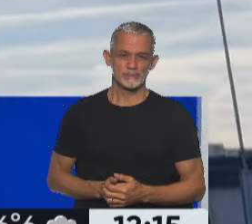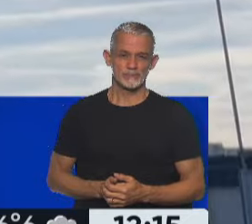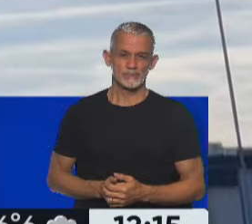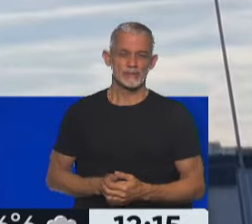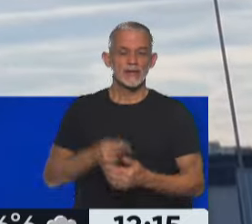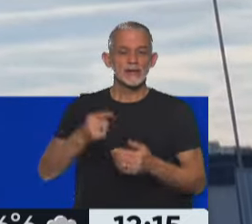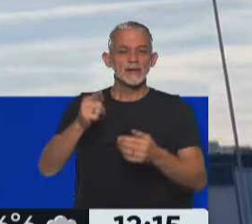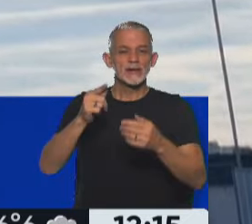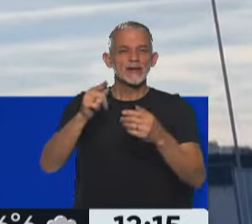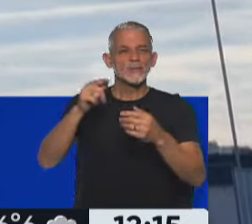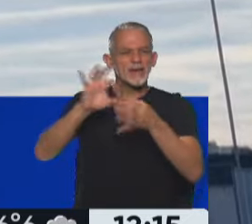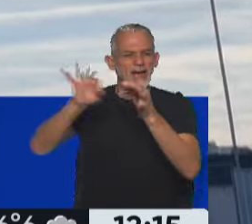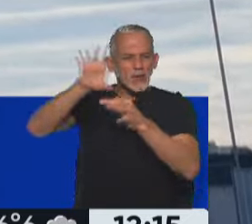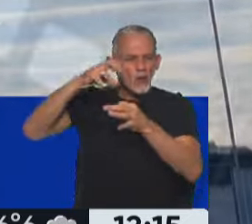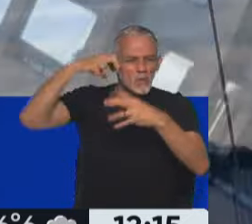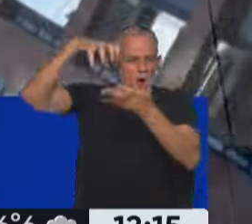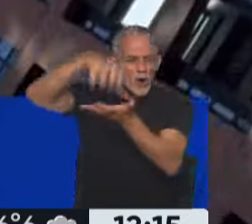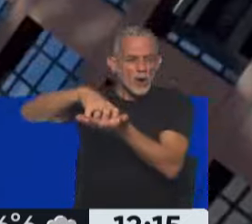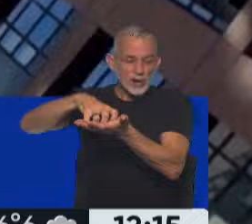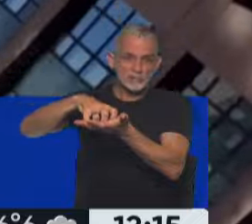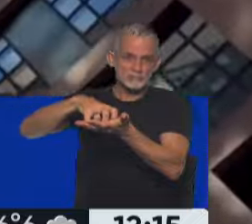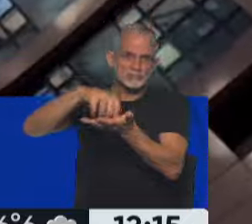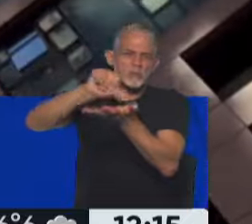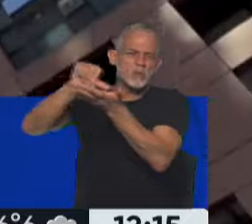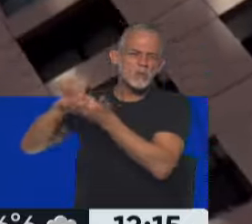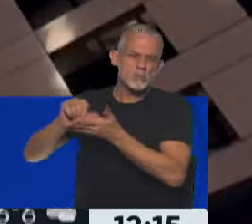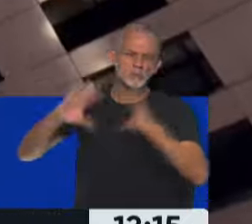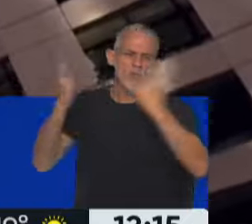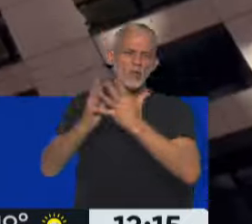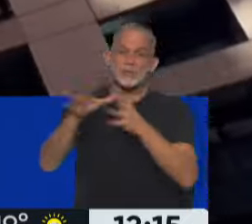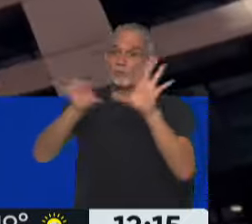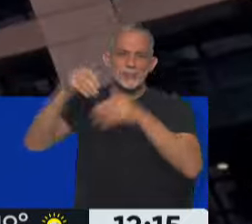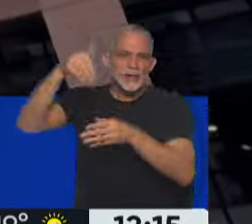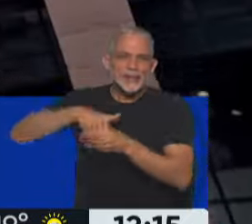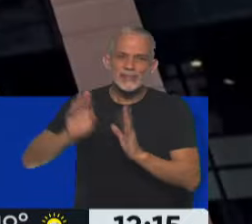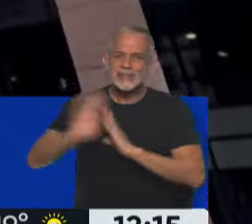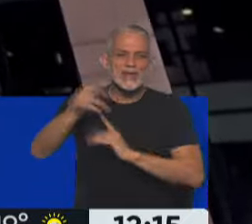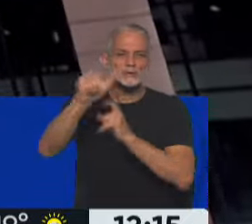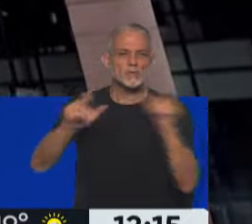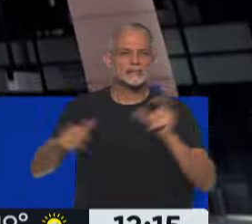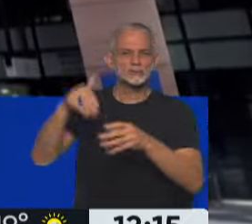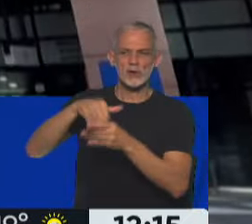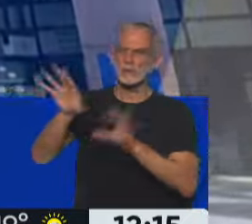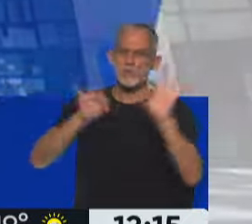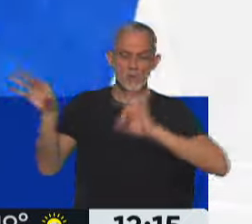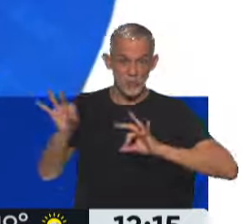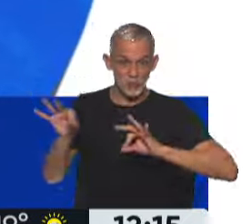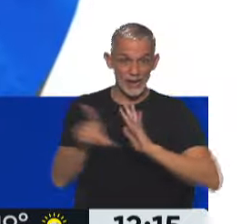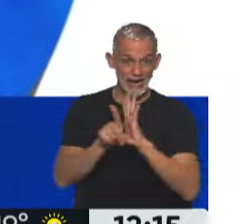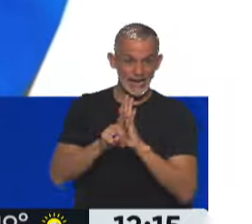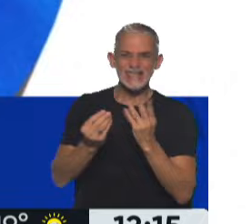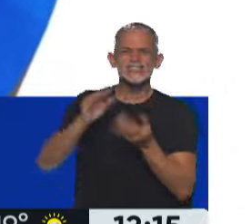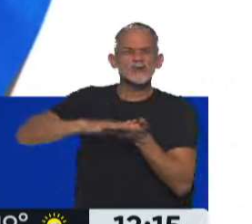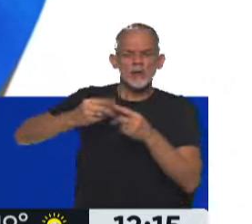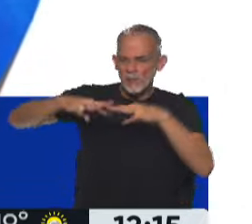La Eurocámara es la única asamblea parlamentaria multinacional del mundo elegida por voto directo de los ciudadanos. Define leyes que inciden en las